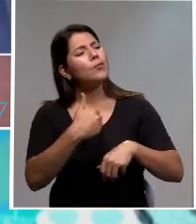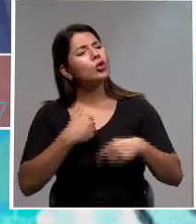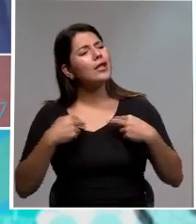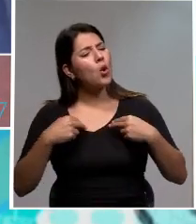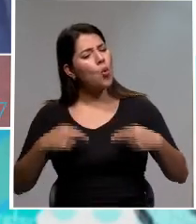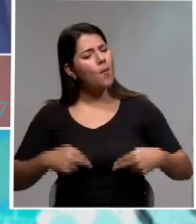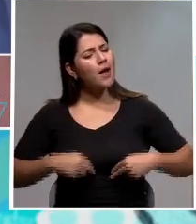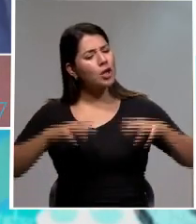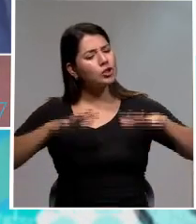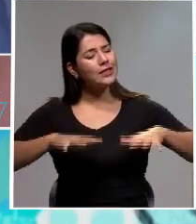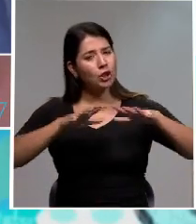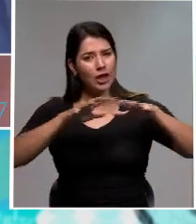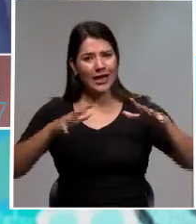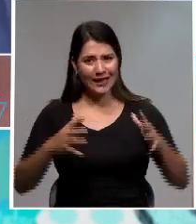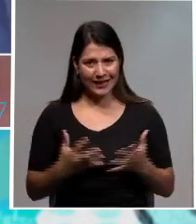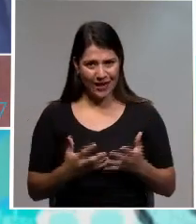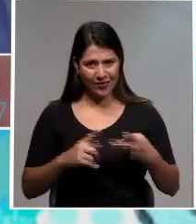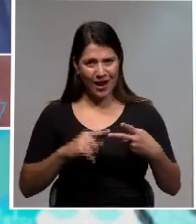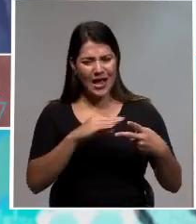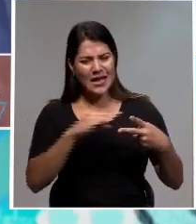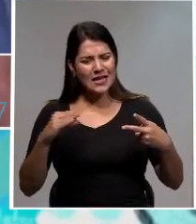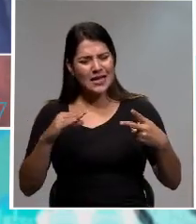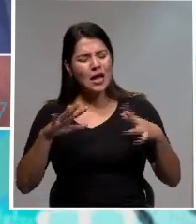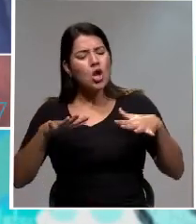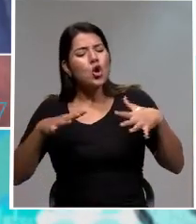al planeta la actividad humana?